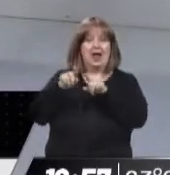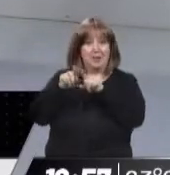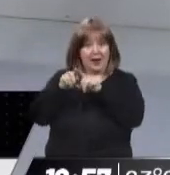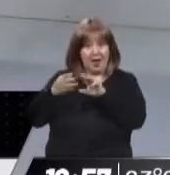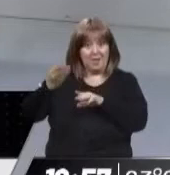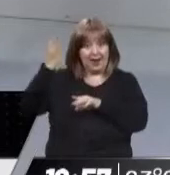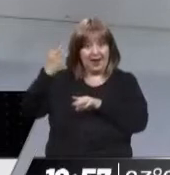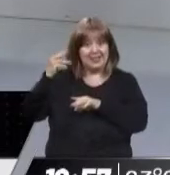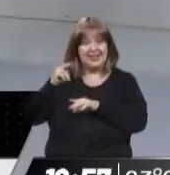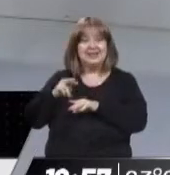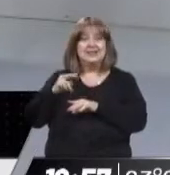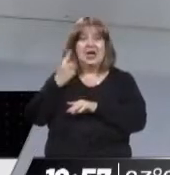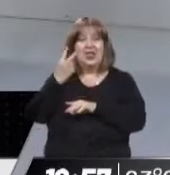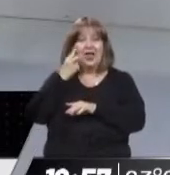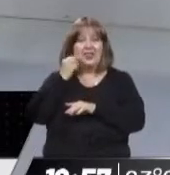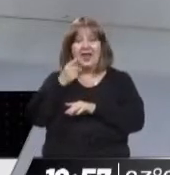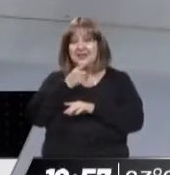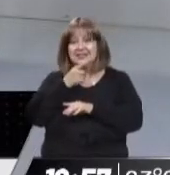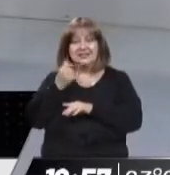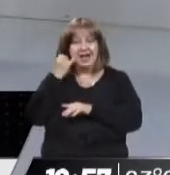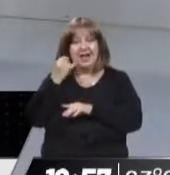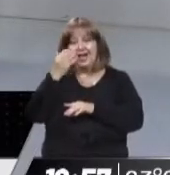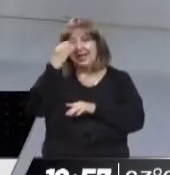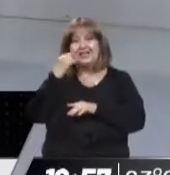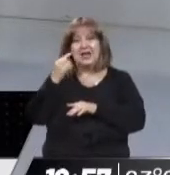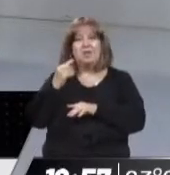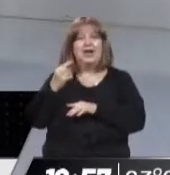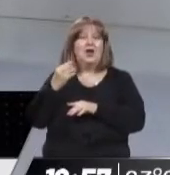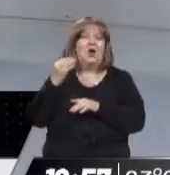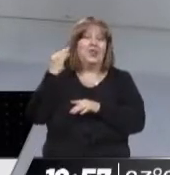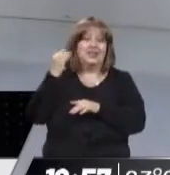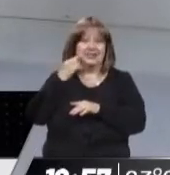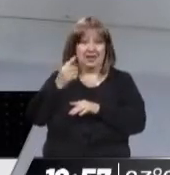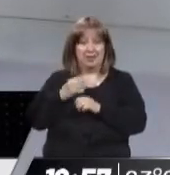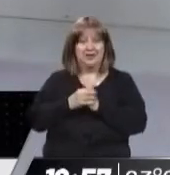cuando yo miré, que fue hace como dos días, tenía, no sé, 15.000, 16.000. Wow. Impresionante, impresionante.